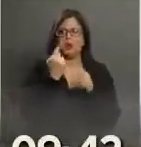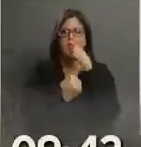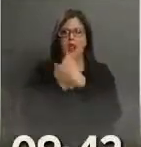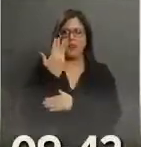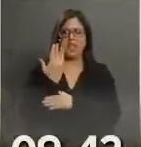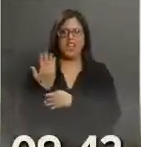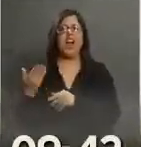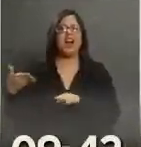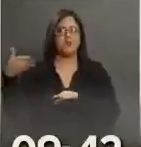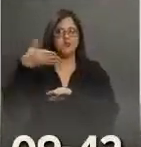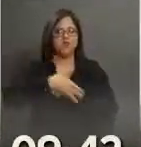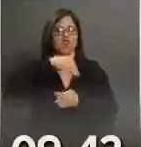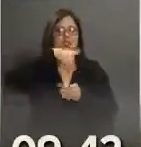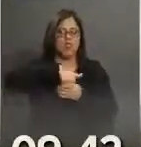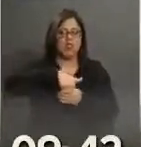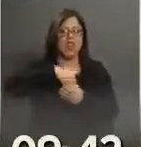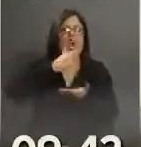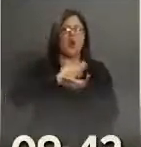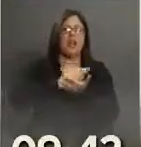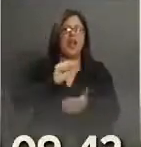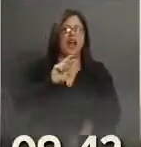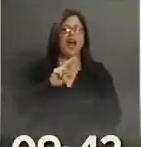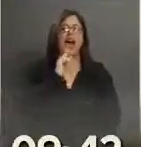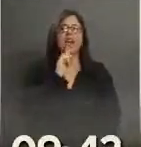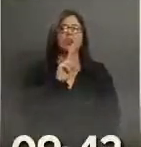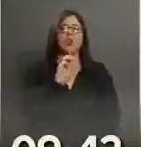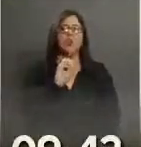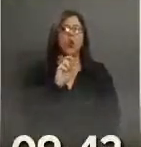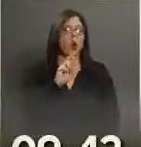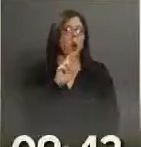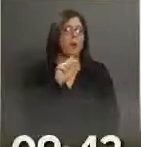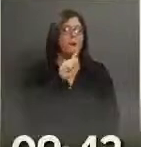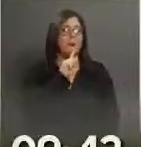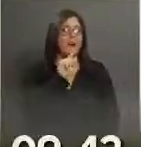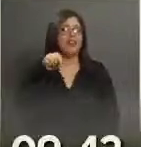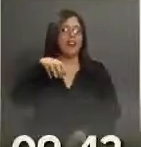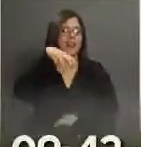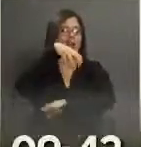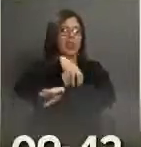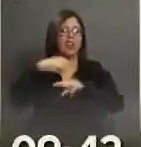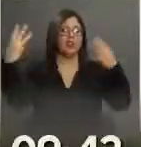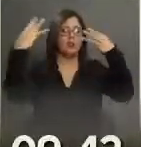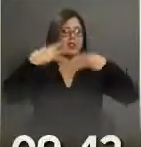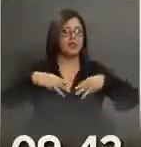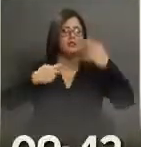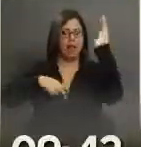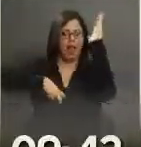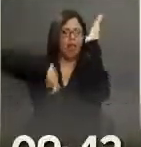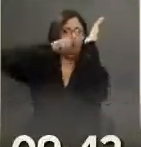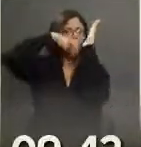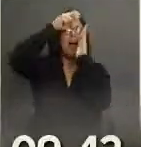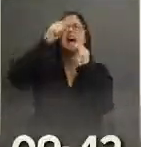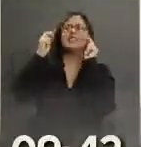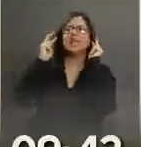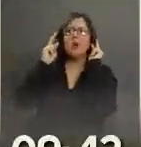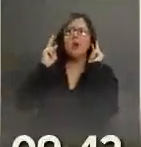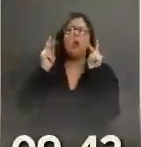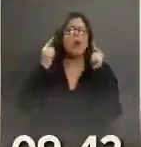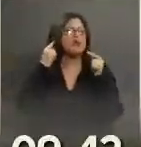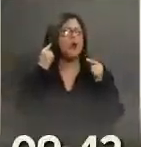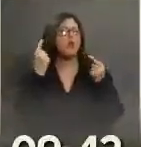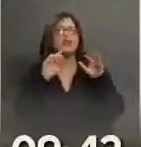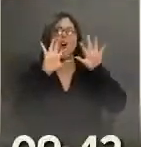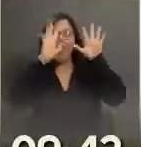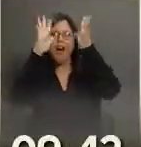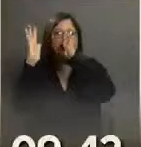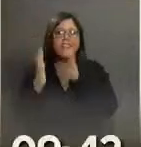en la escuela Arturo Prat, una intensa agenda en la región de Magallanes. Subió. Llegó hasta arriba, sí, porque están aplaudiendo los ahí partidarios de Boric.